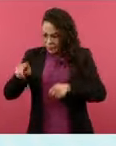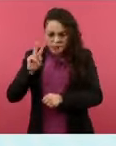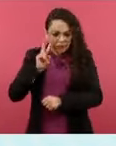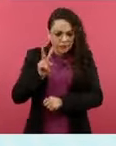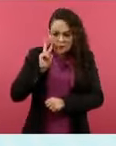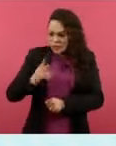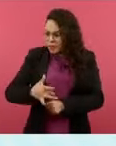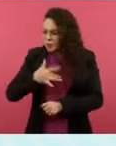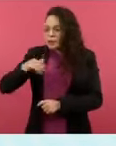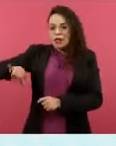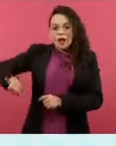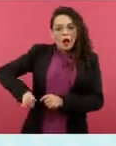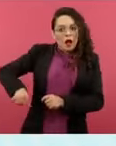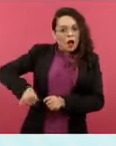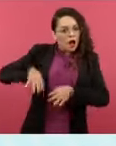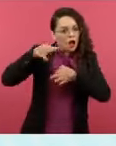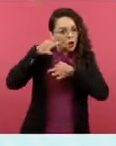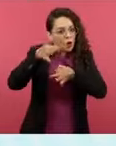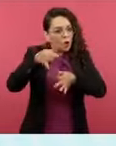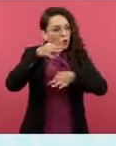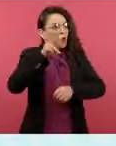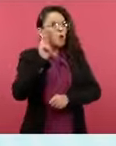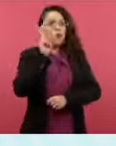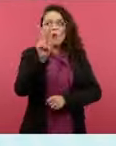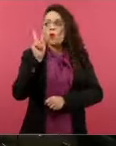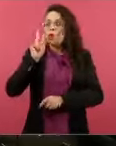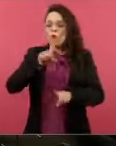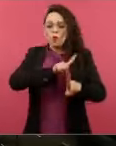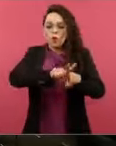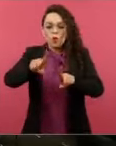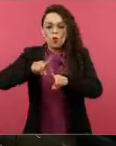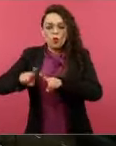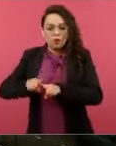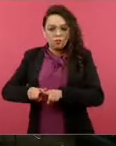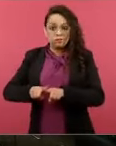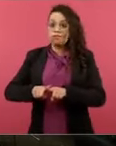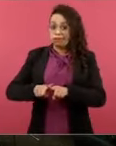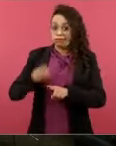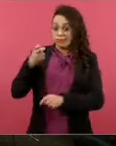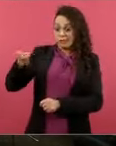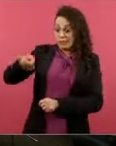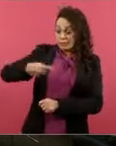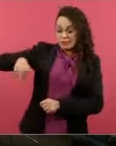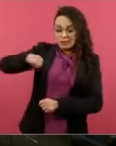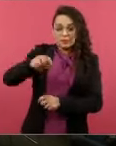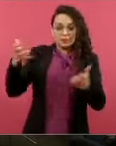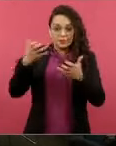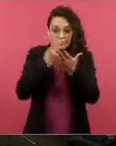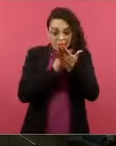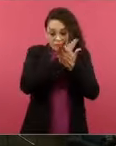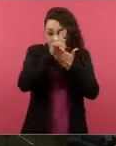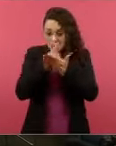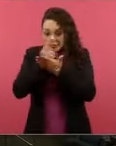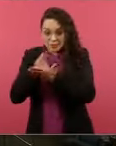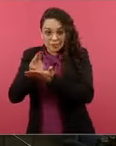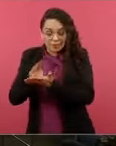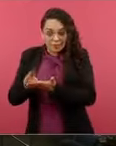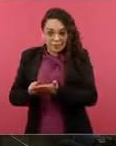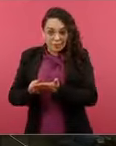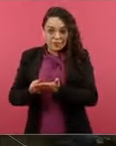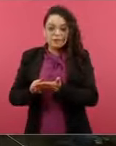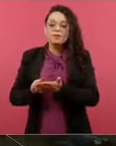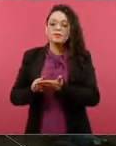de aquello que ellos observaron. Entonces, en todos estos seres vivos que ellos dibujaron, van a